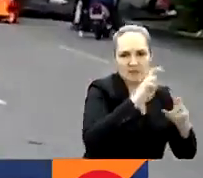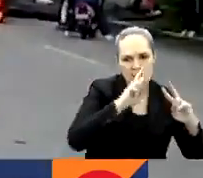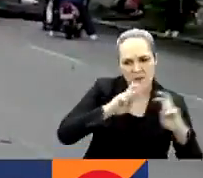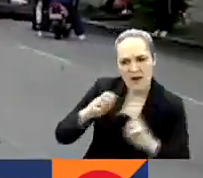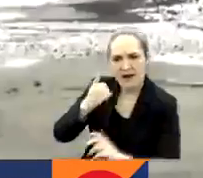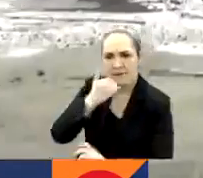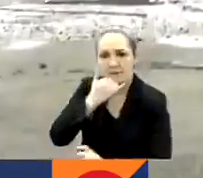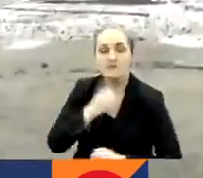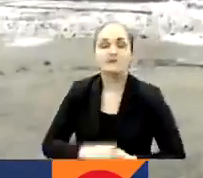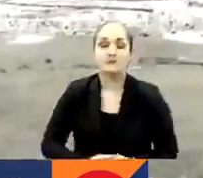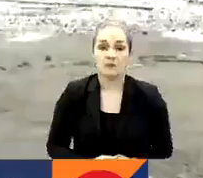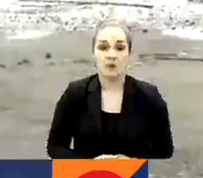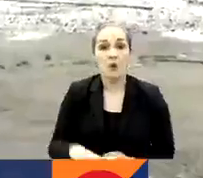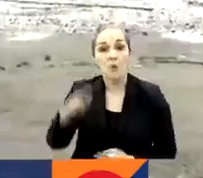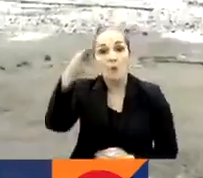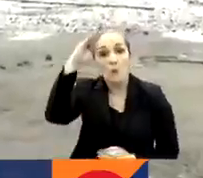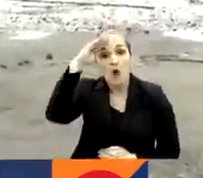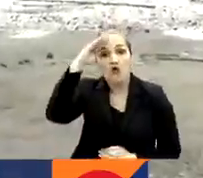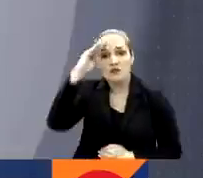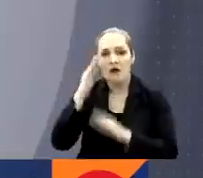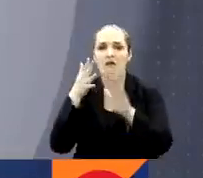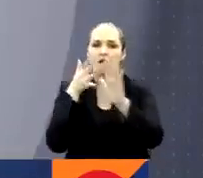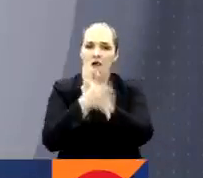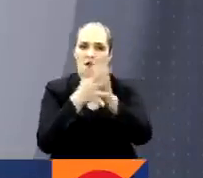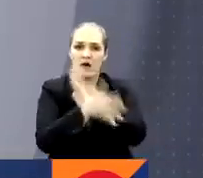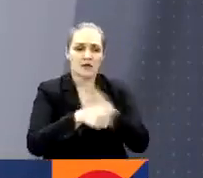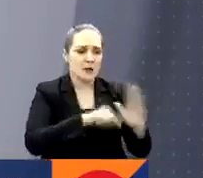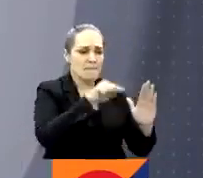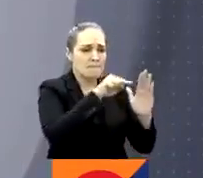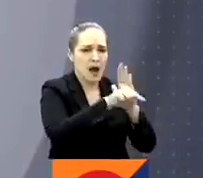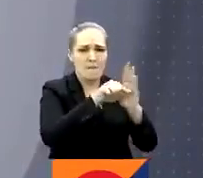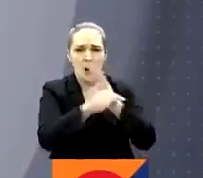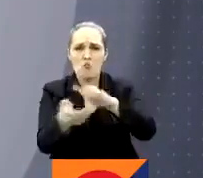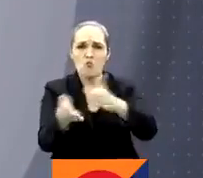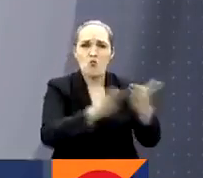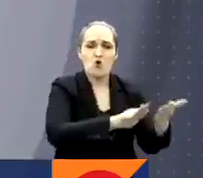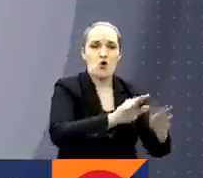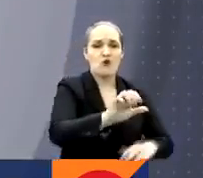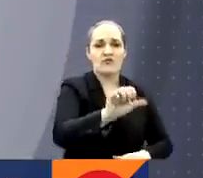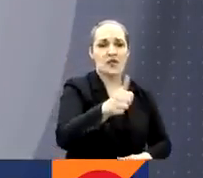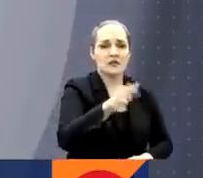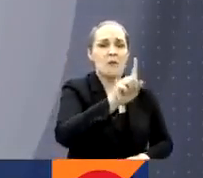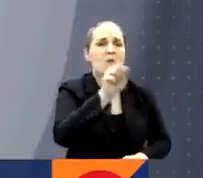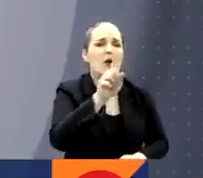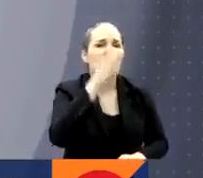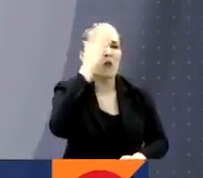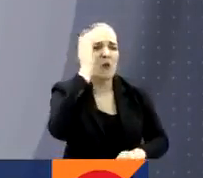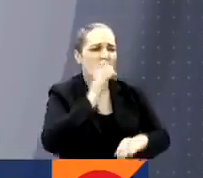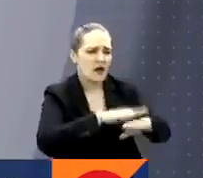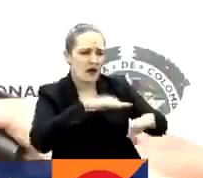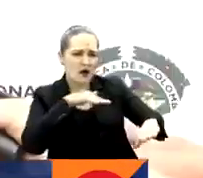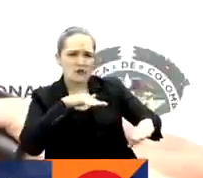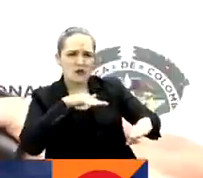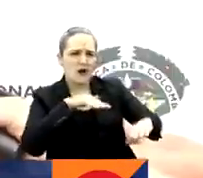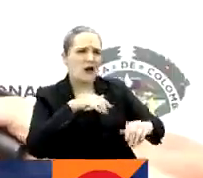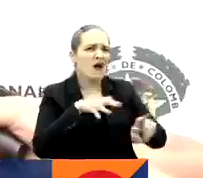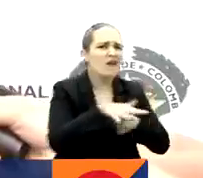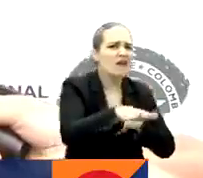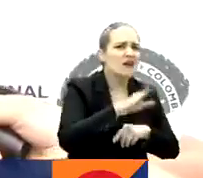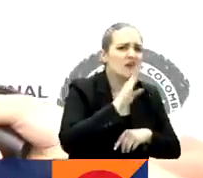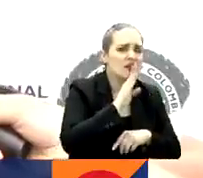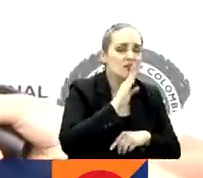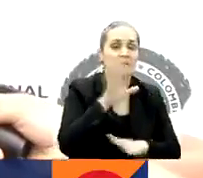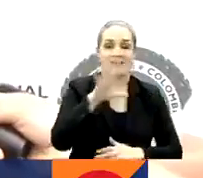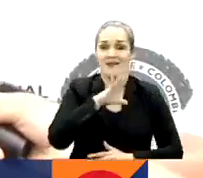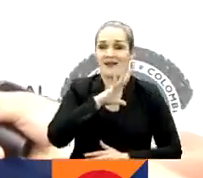Según la policía, en tres días se han presentado una docena de homicidios. Se investiga si estarían relacionados con los desmanes. En la ciudad de Cali